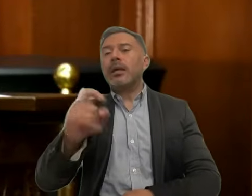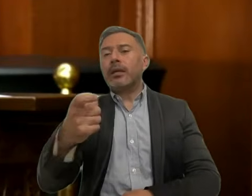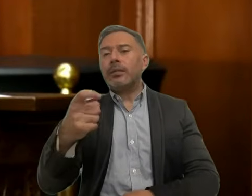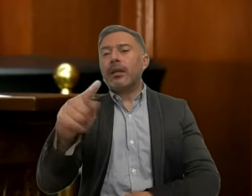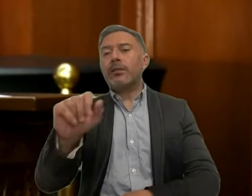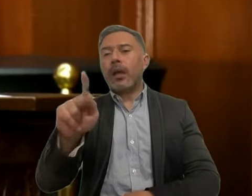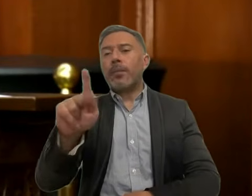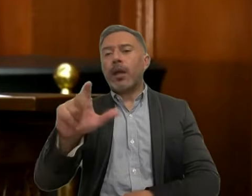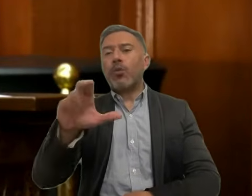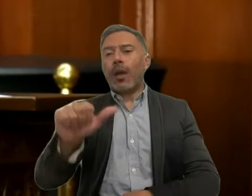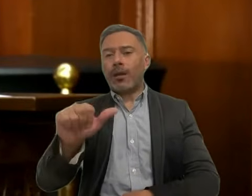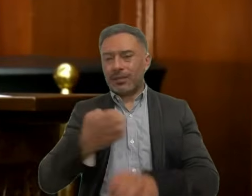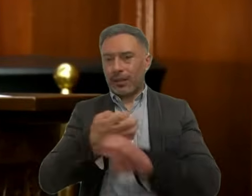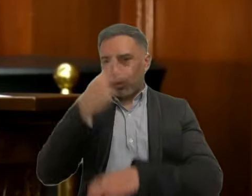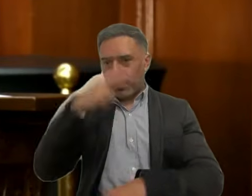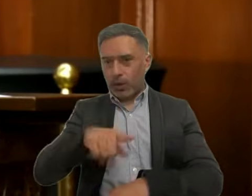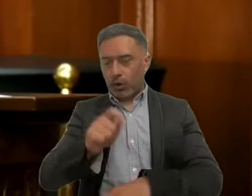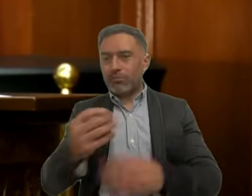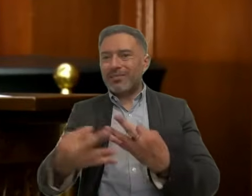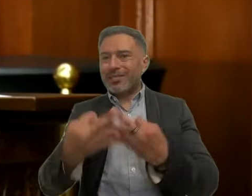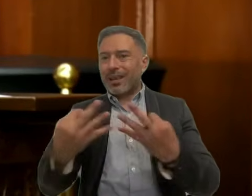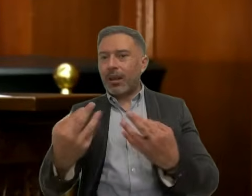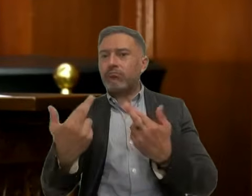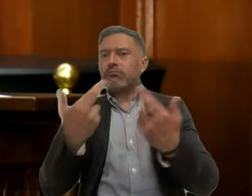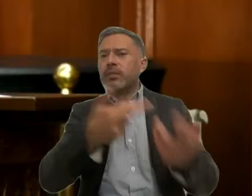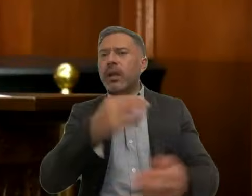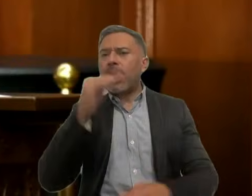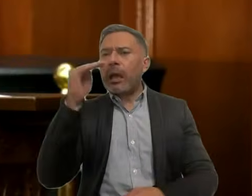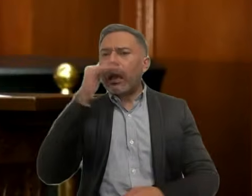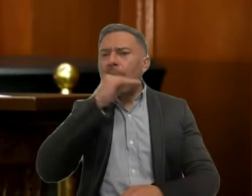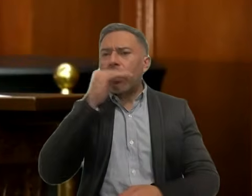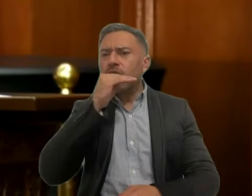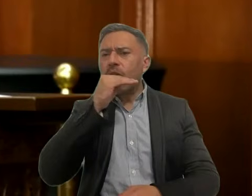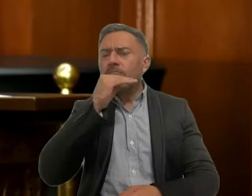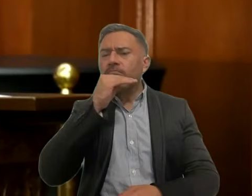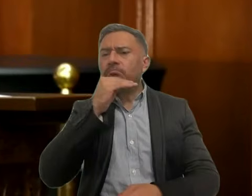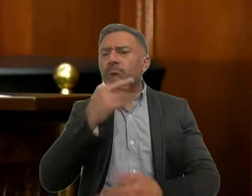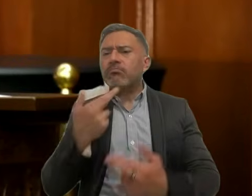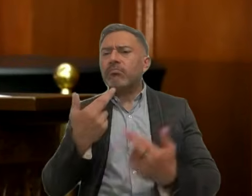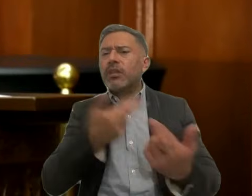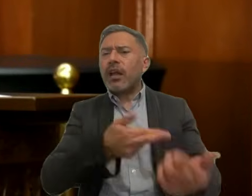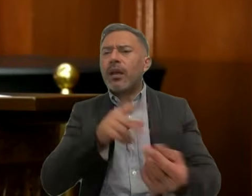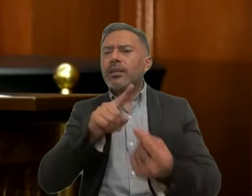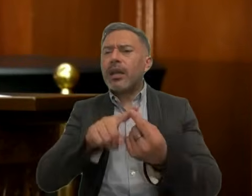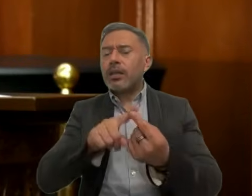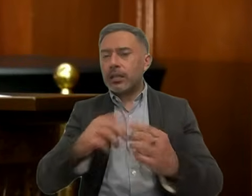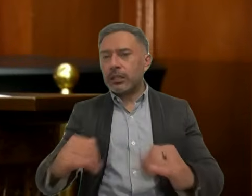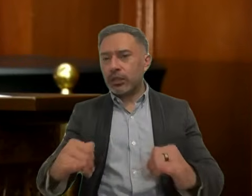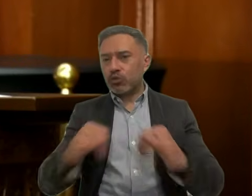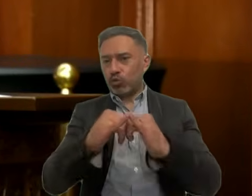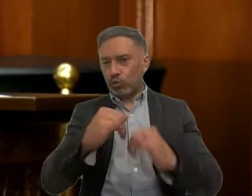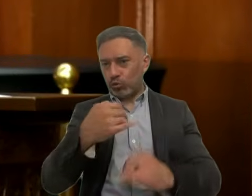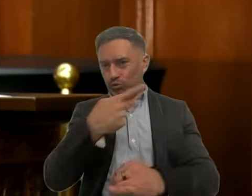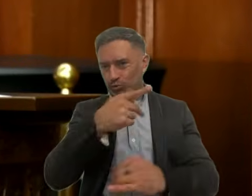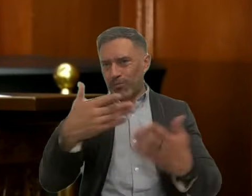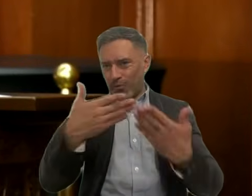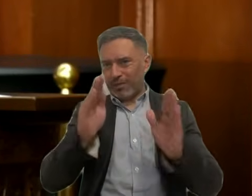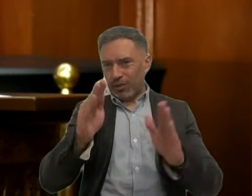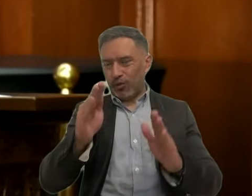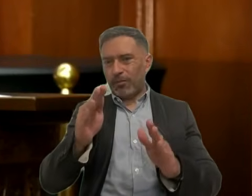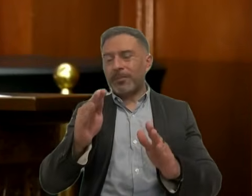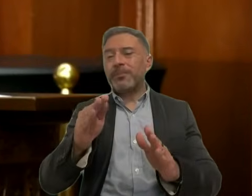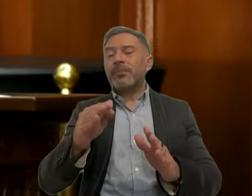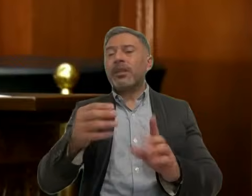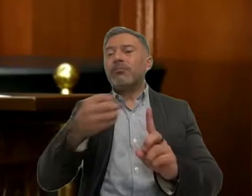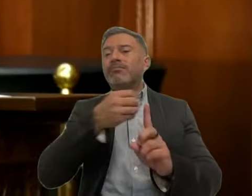para que sea donado a título gratuito a favor del organismo público descentralizado denominado Servicios de